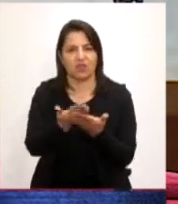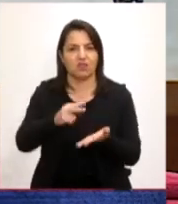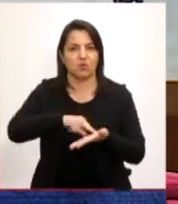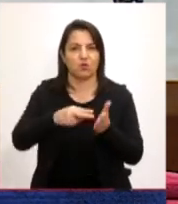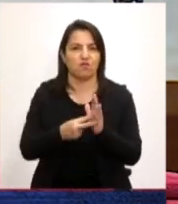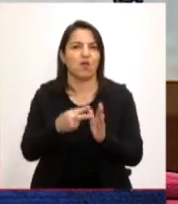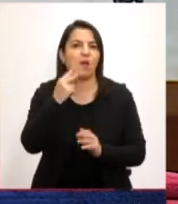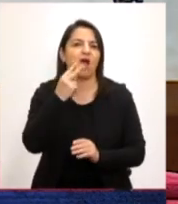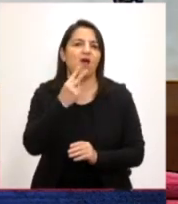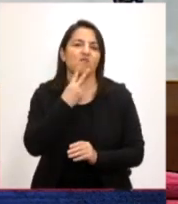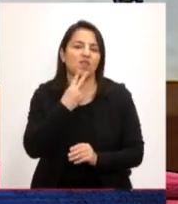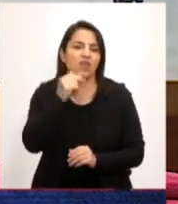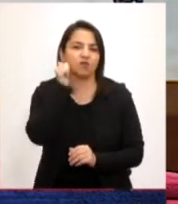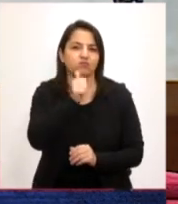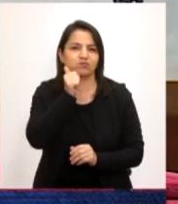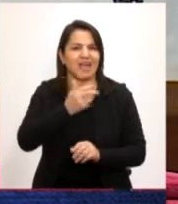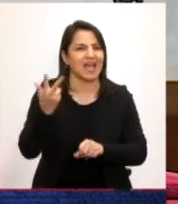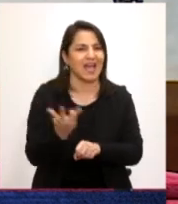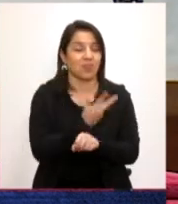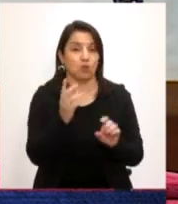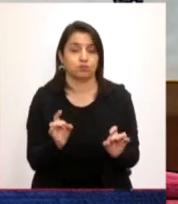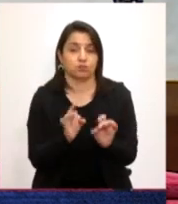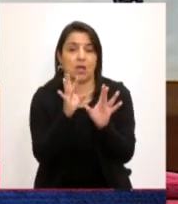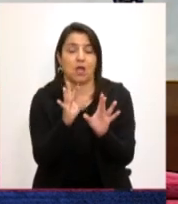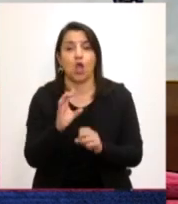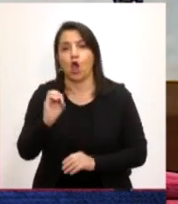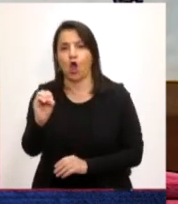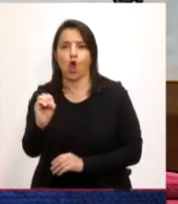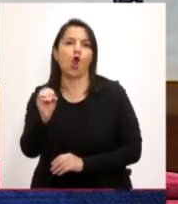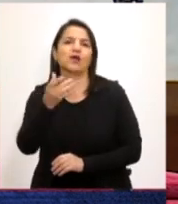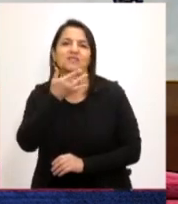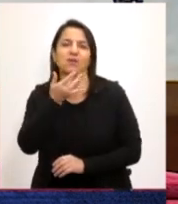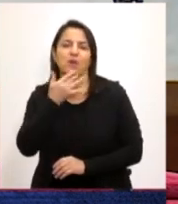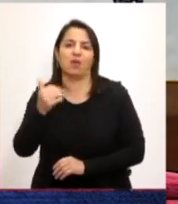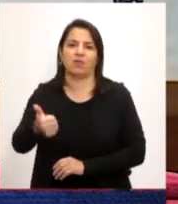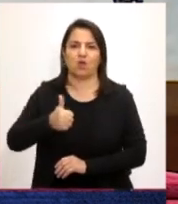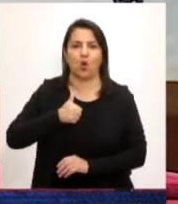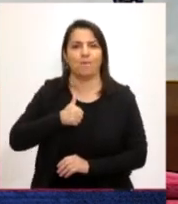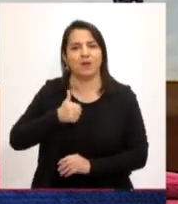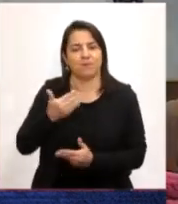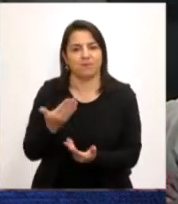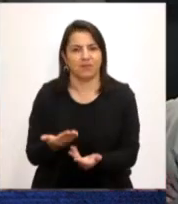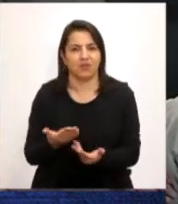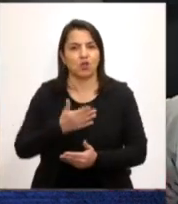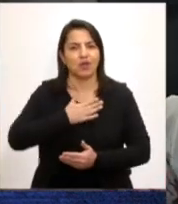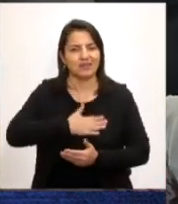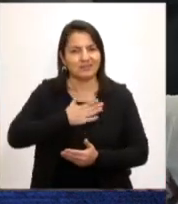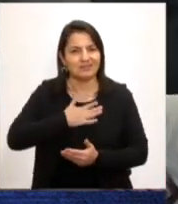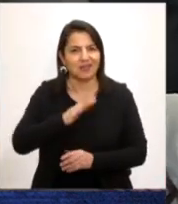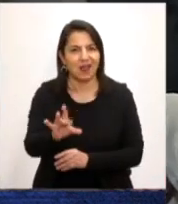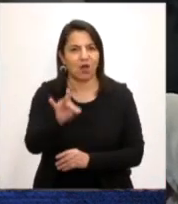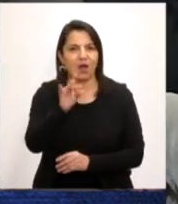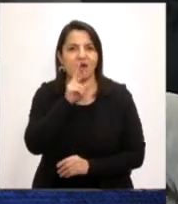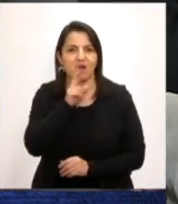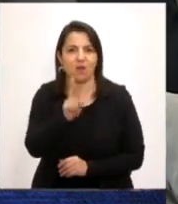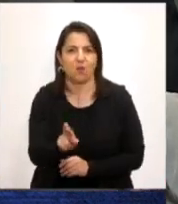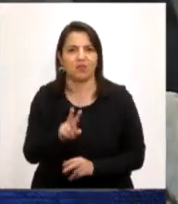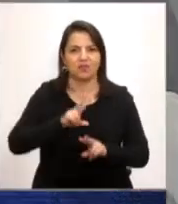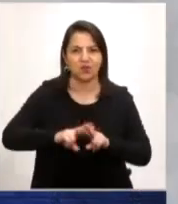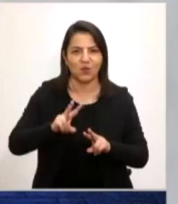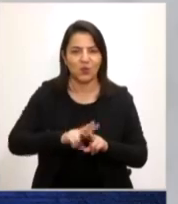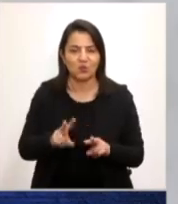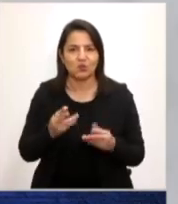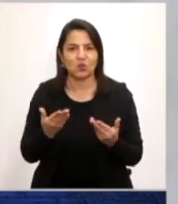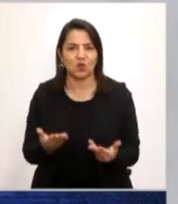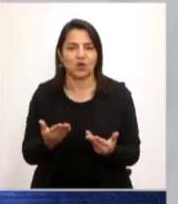las catástrofes inesperadas o simplemente el cumplimiento de sus expectativas, quisieran encontrar respuestas y soluciones